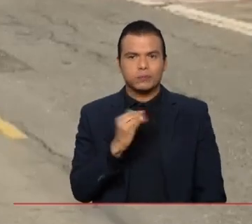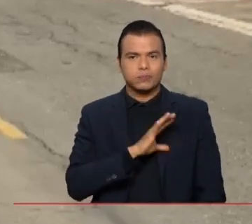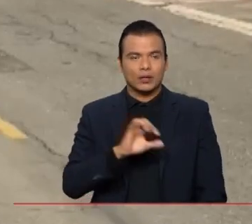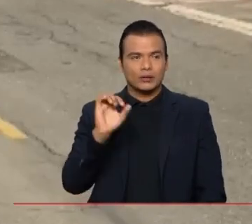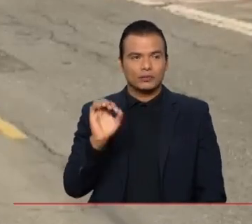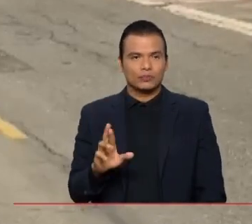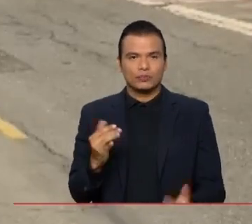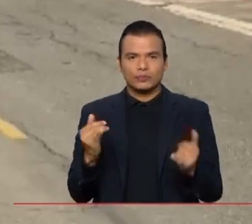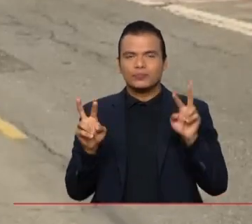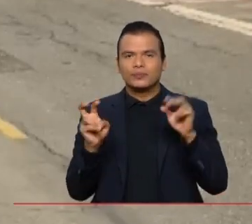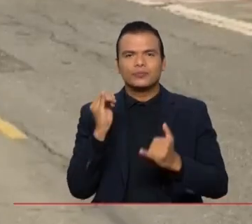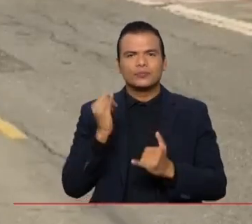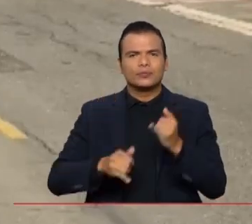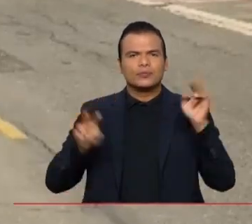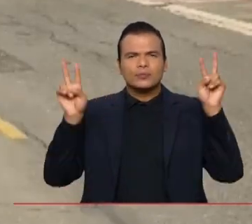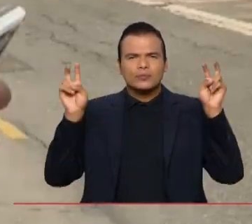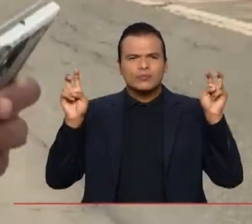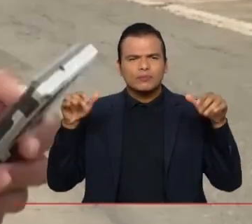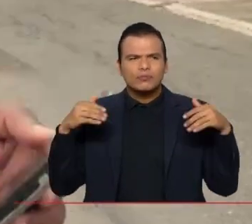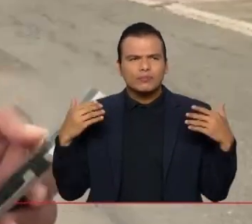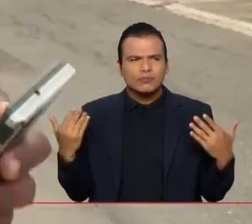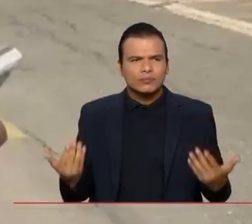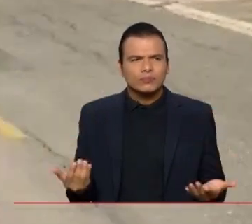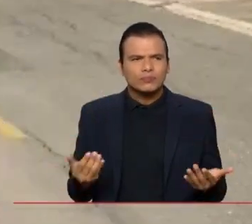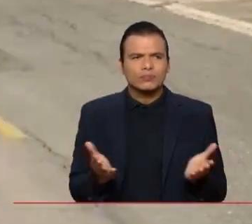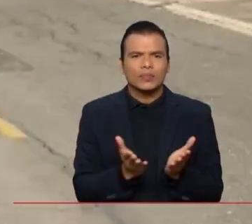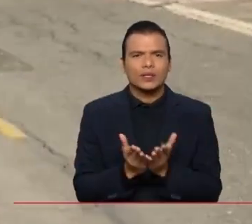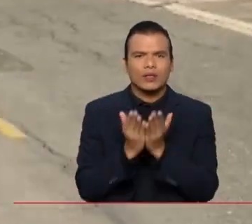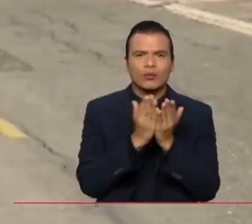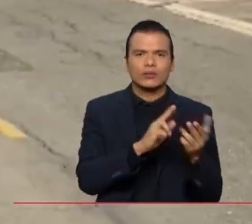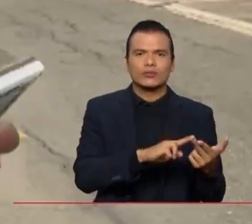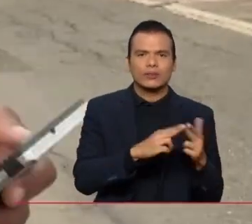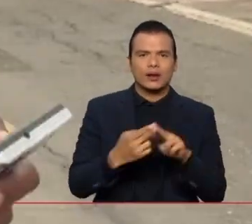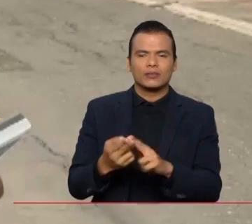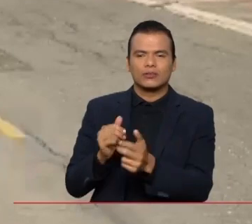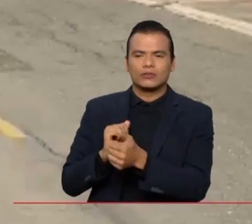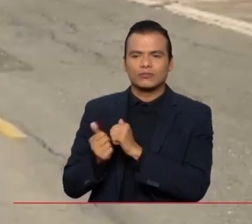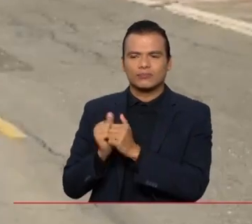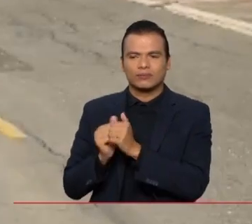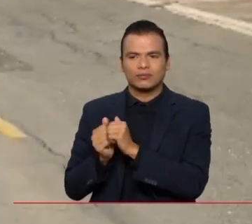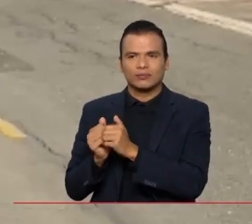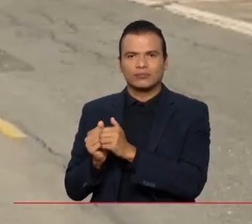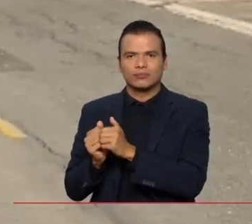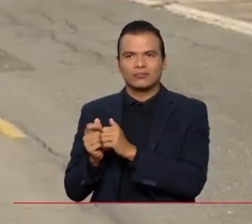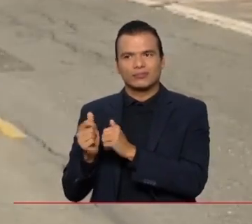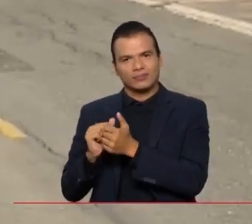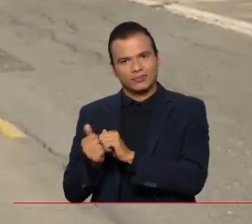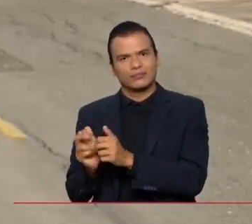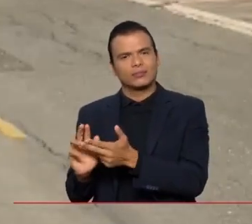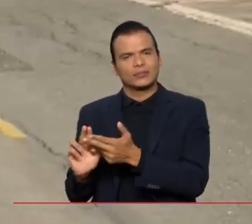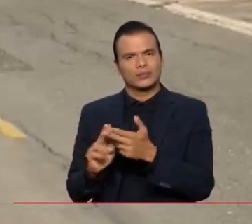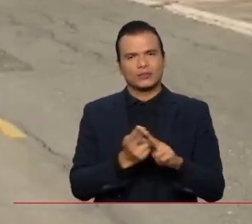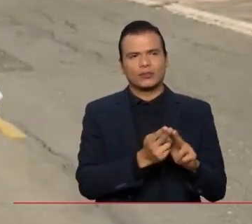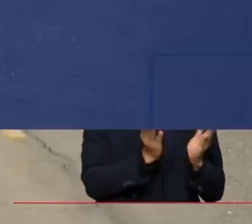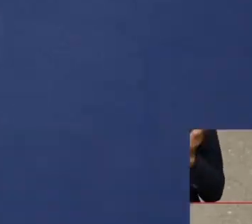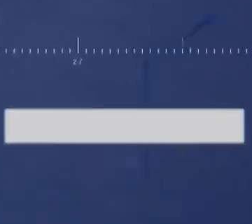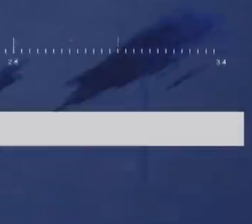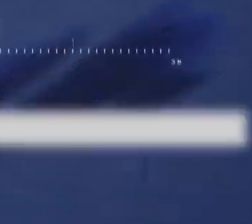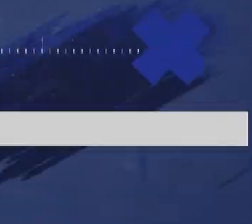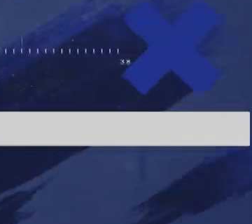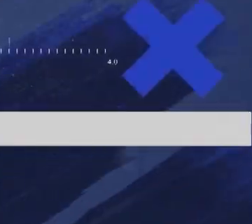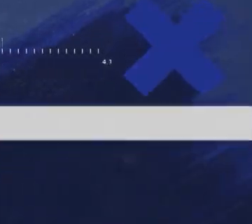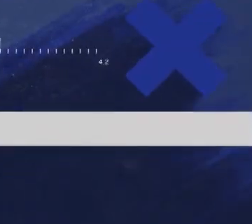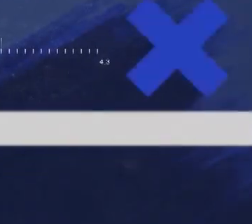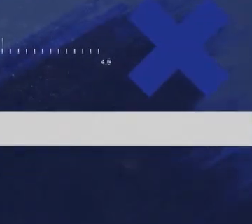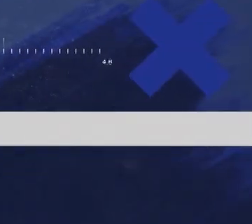Y cerramos con esta información que tiene que ver con educación y deporte. Deporte y educación. Porque cuatro estudiantes, guiados